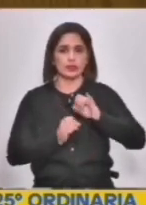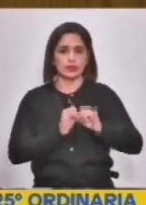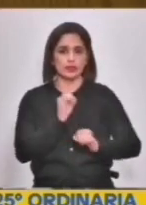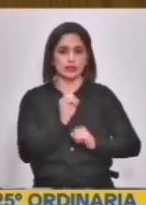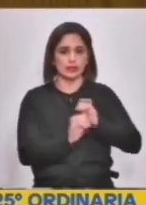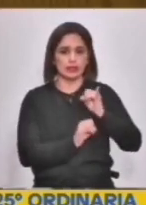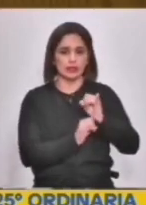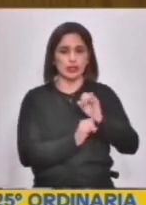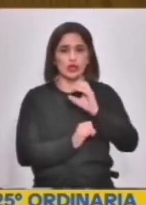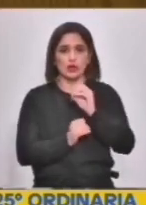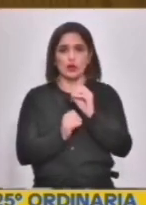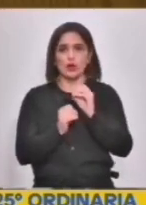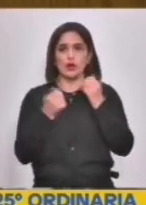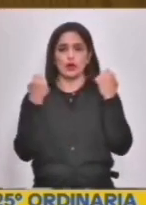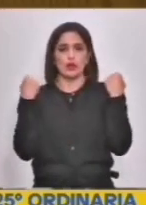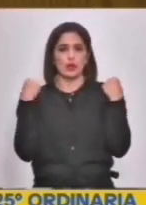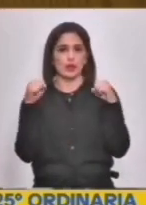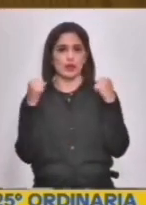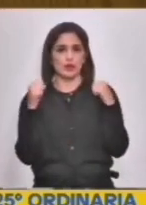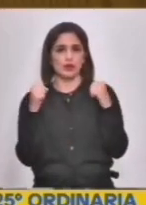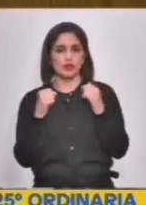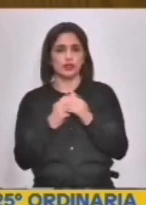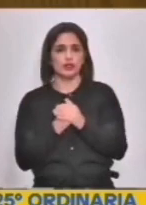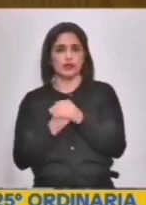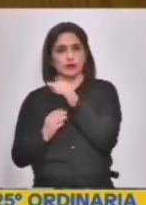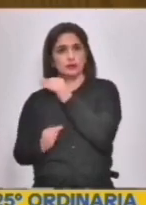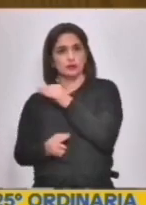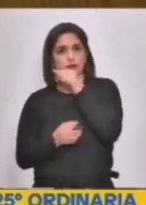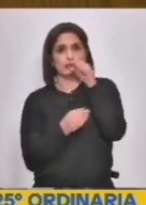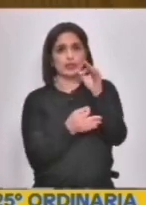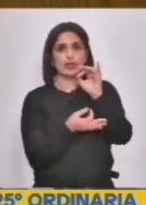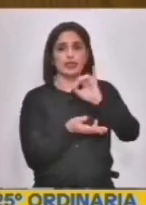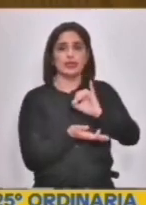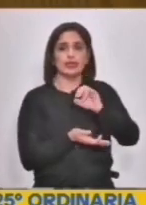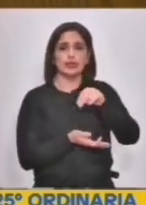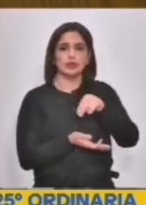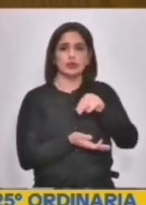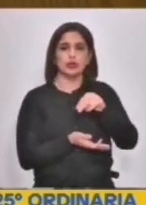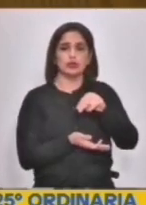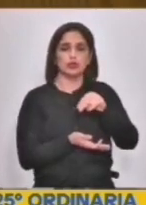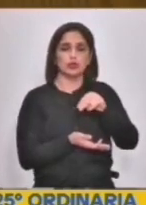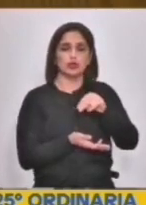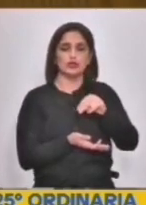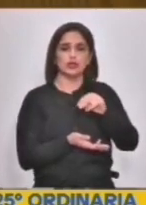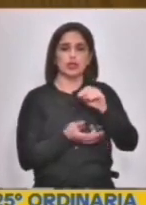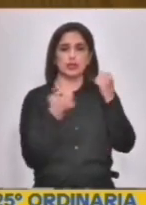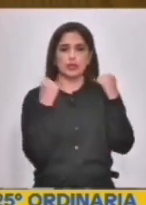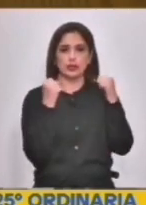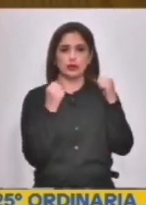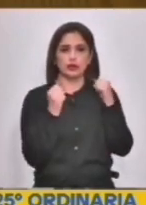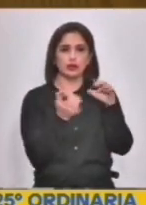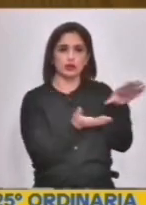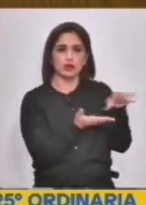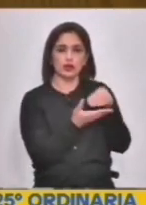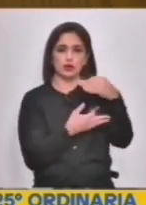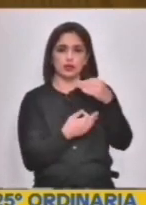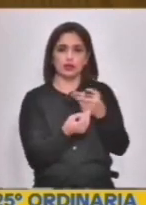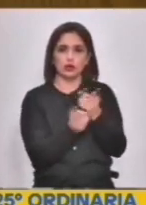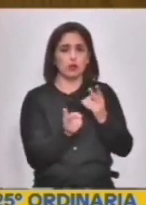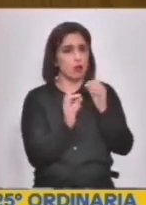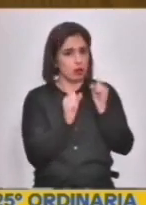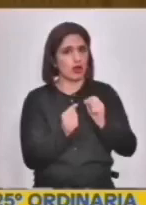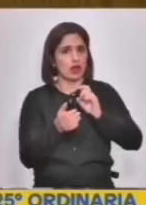que las organizaciones deportivas depositen en la dirección Nacional del Instituto Nacional de deporte una copia autorizada de escritura pública hoy día también puede